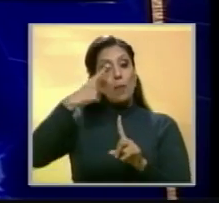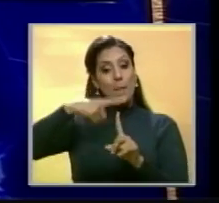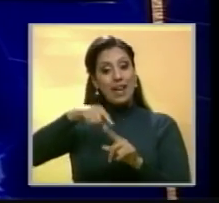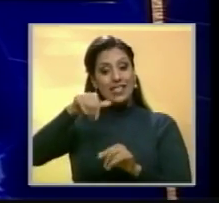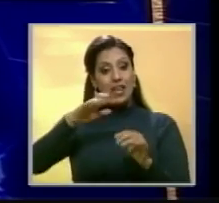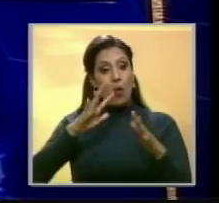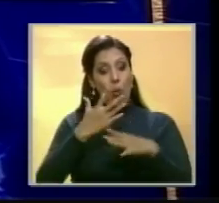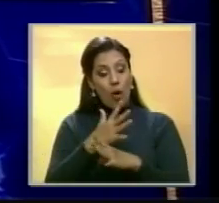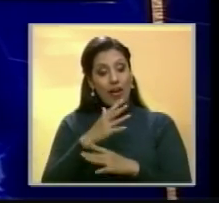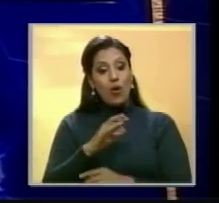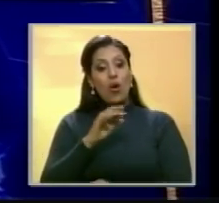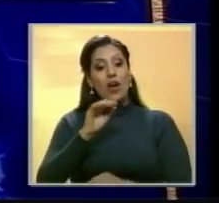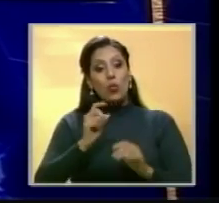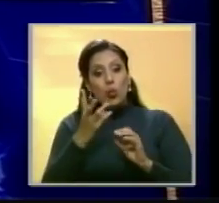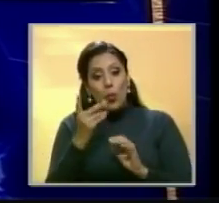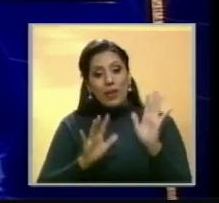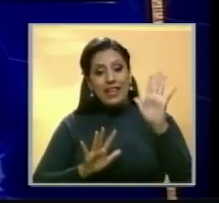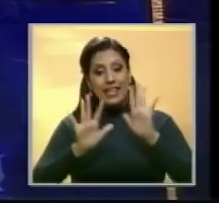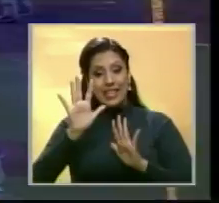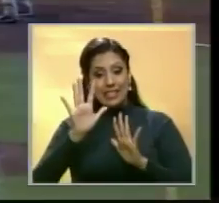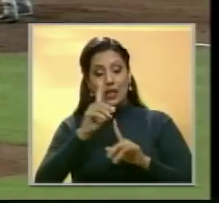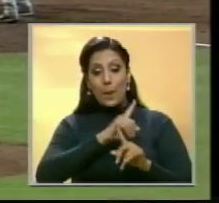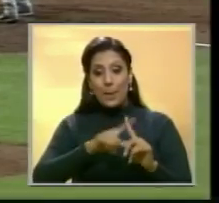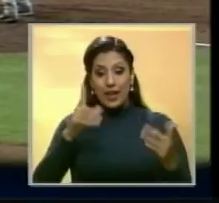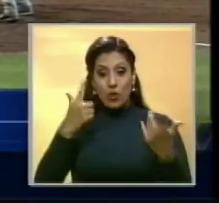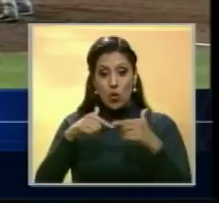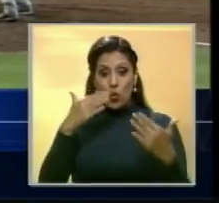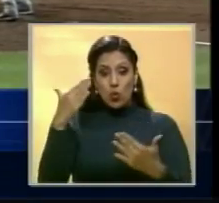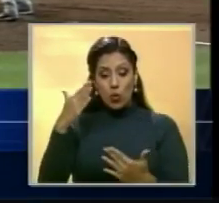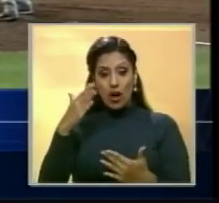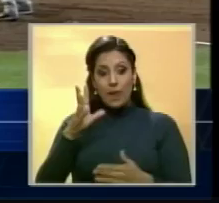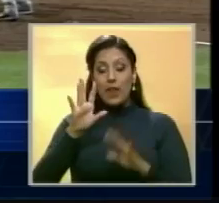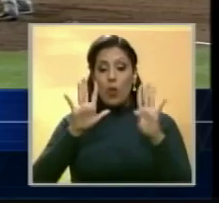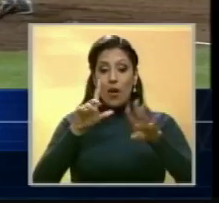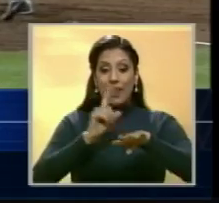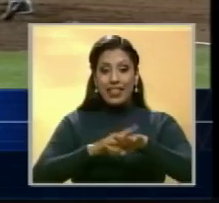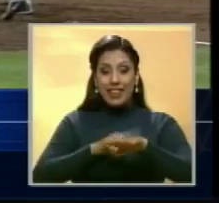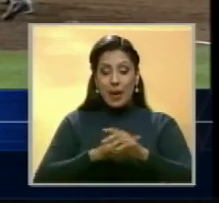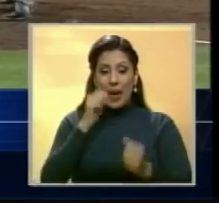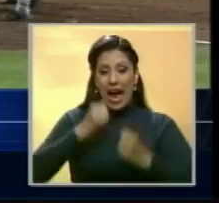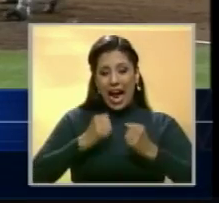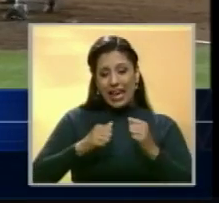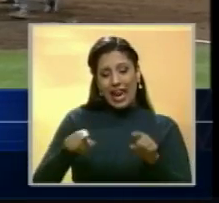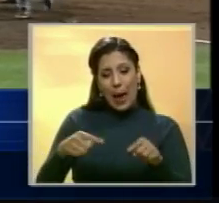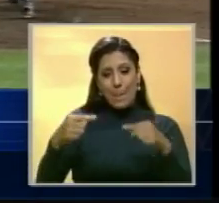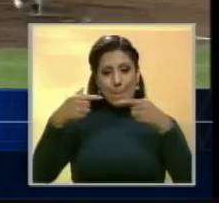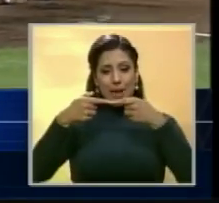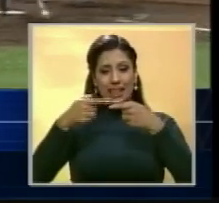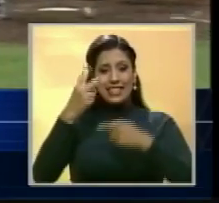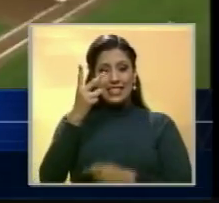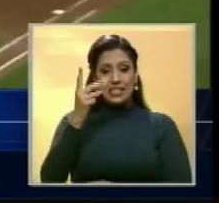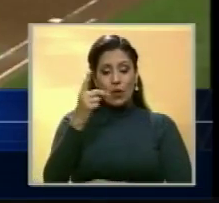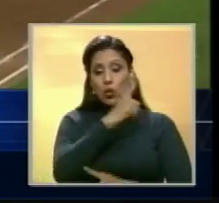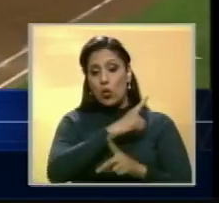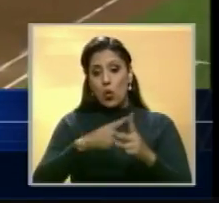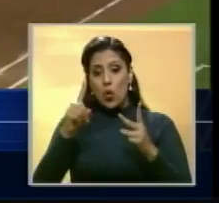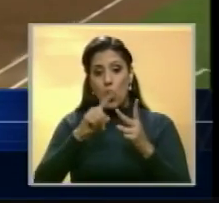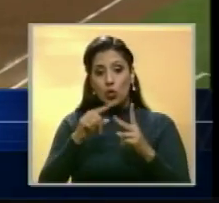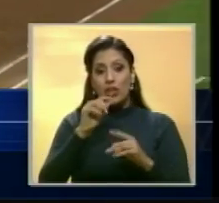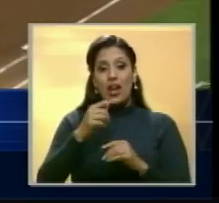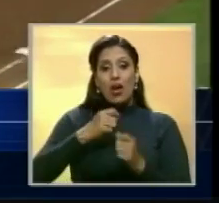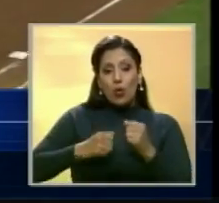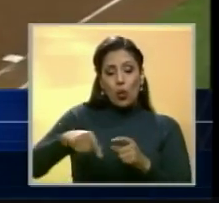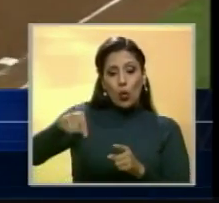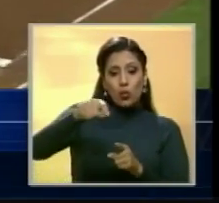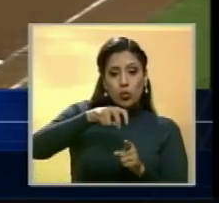martes el juego salvado número 15 de la temporada. Vamos al Citizens Bank Park, noveno inning con la carrera de empate en segunda, y Yamar Gómez domina a Martín Prava con